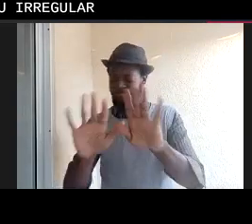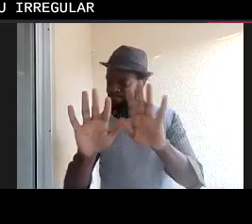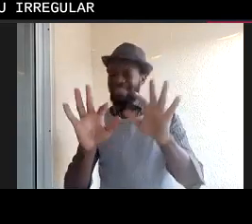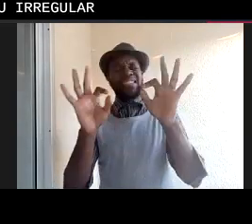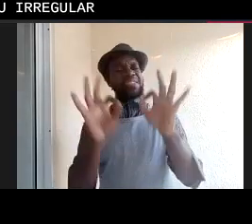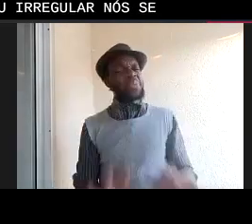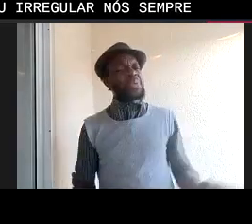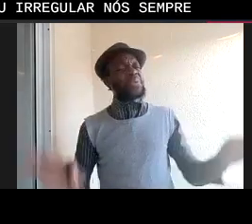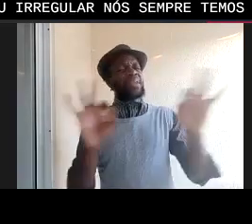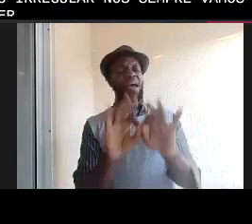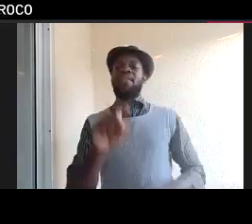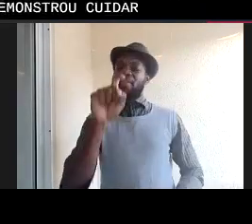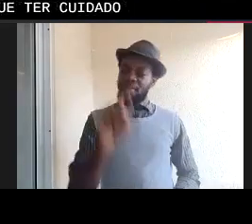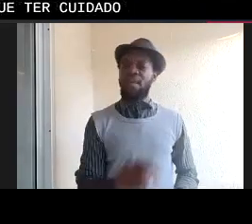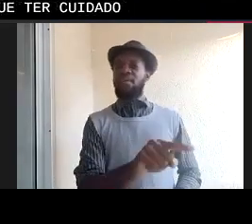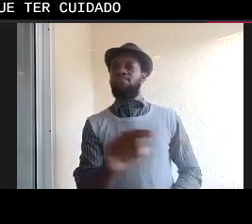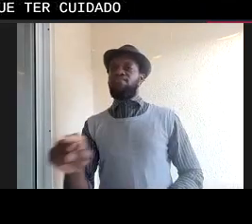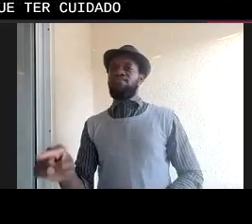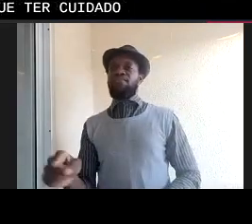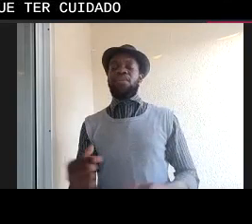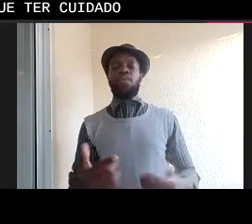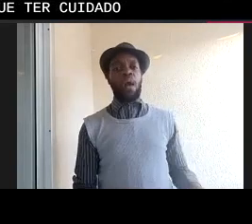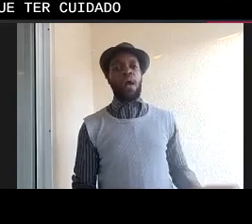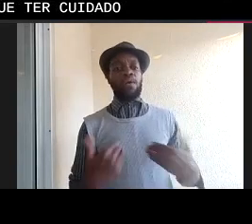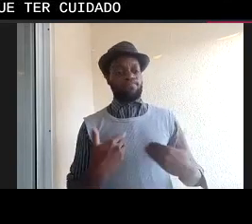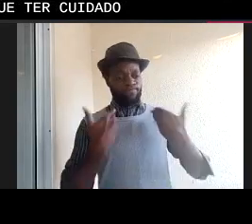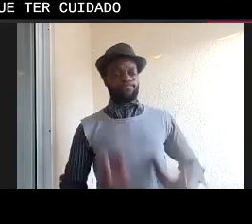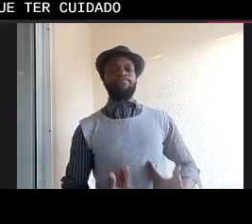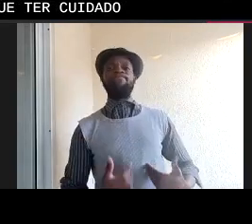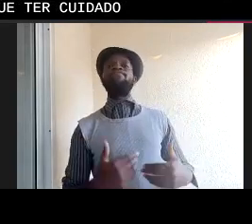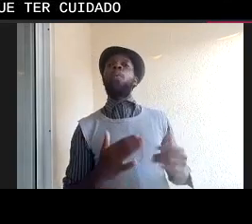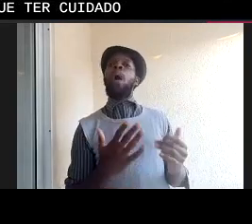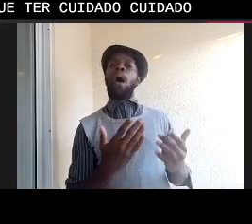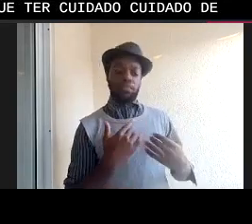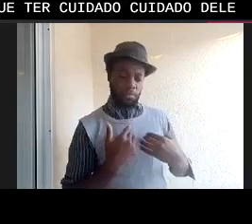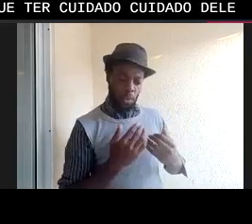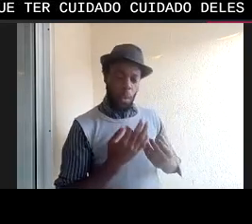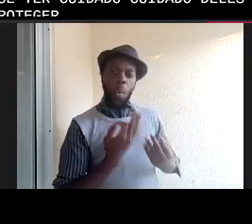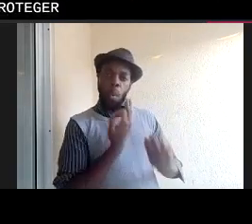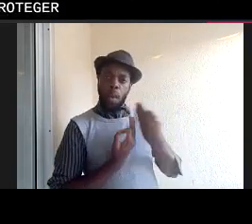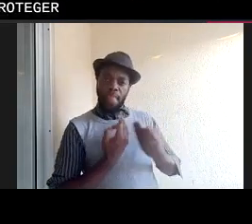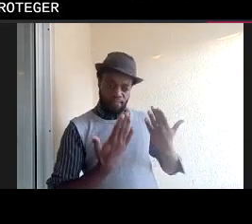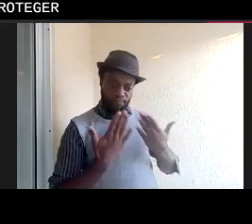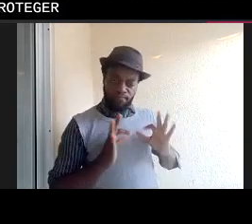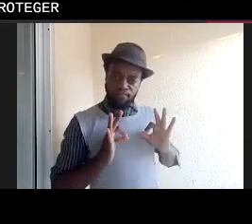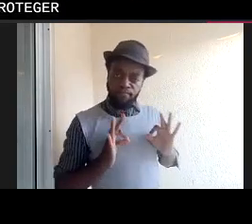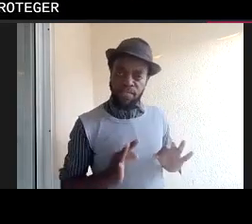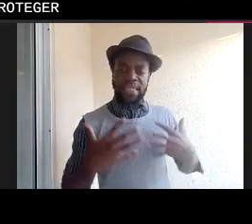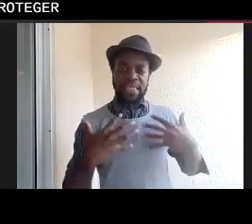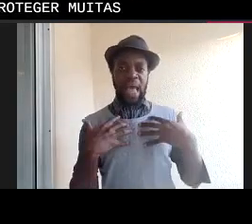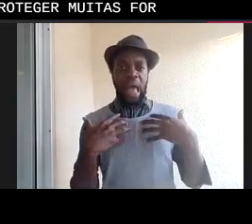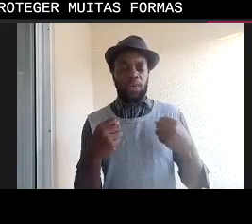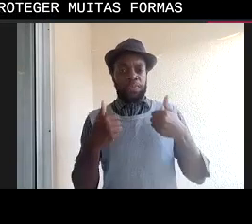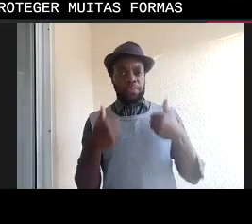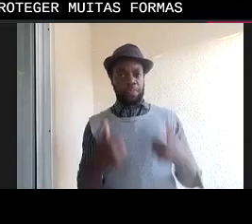cuidado, ¿verdad?, de protegernos. Hay muchísimas formas de